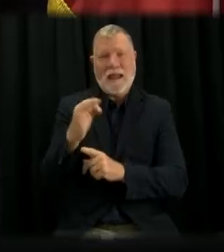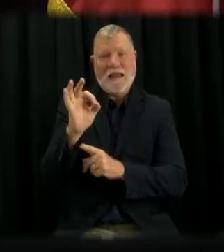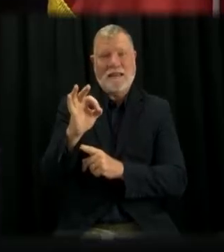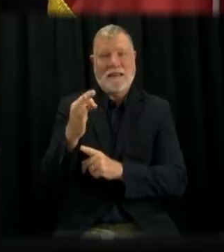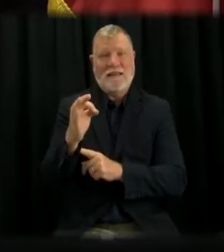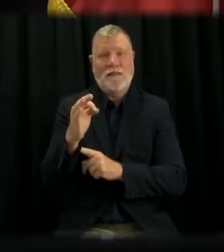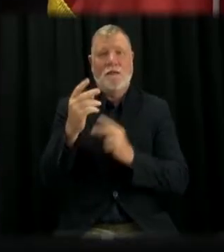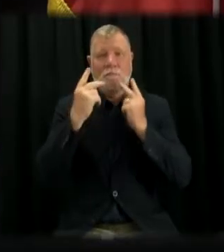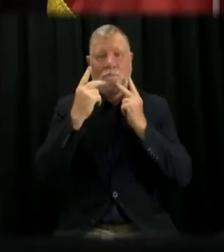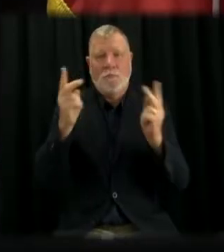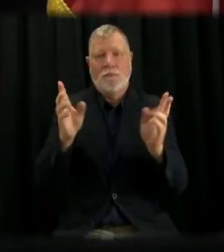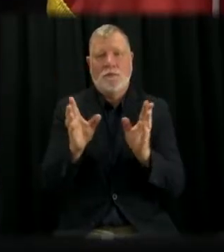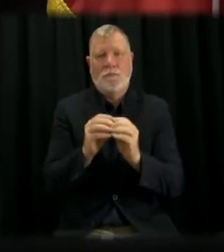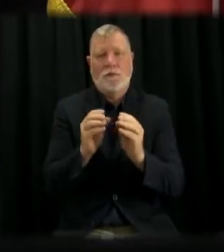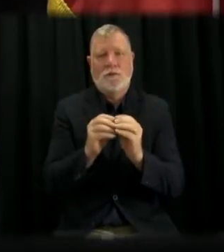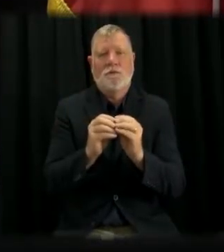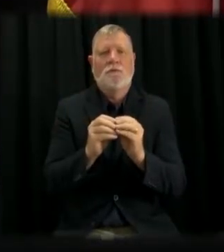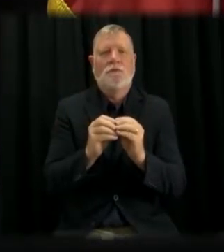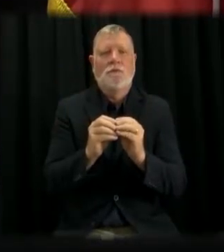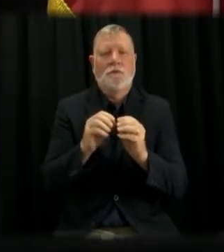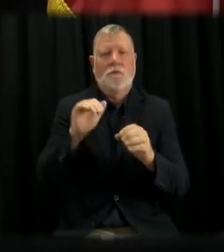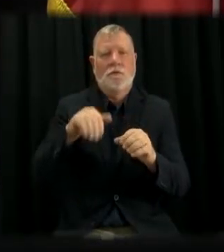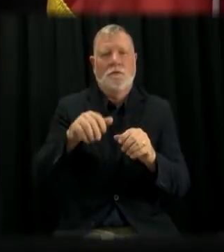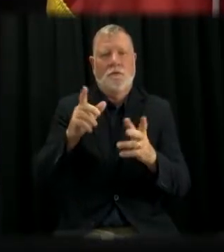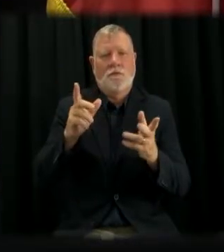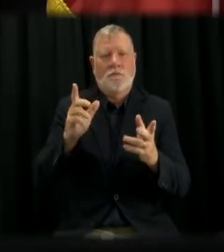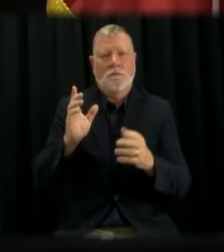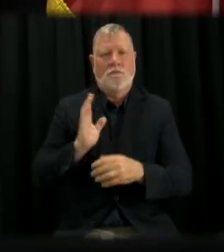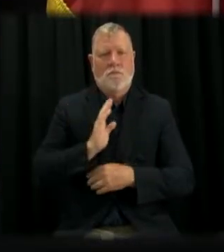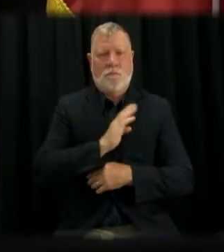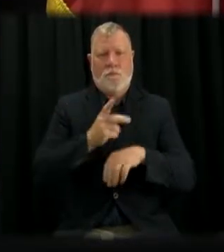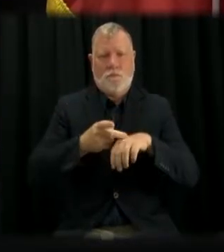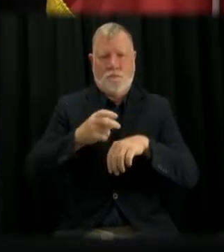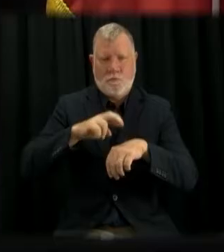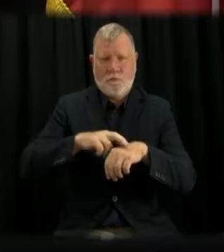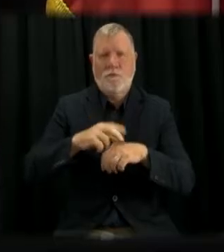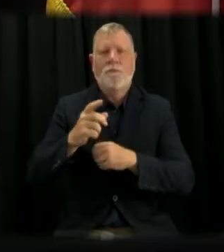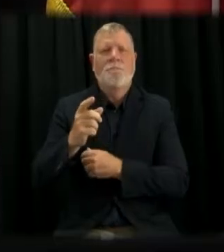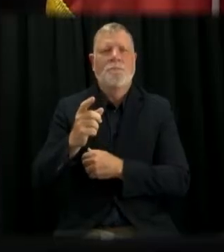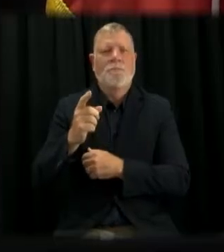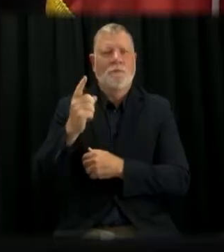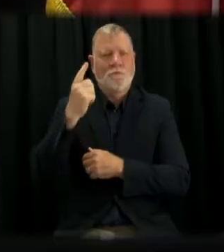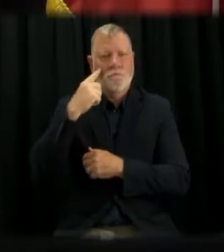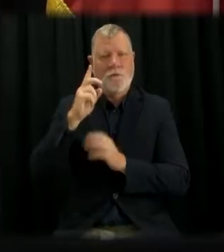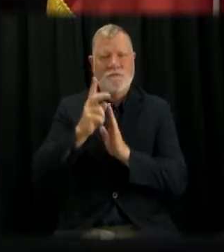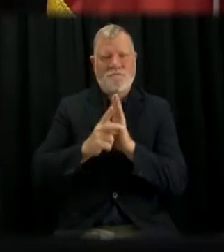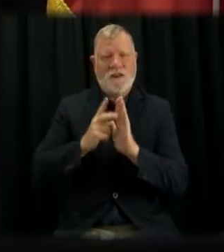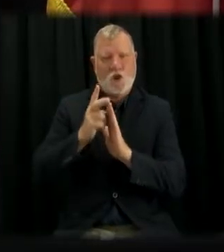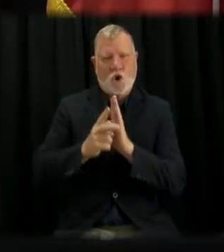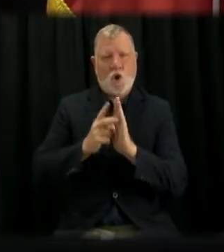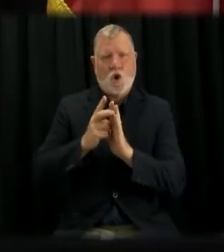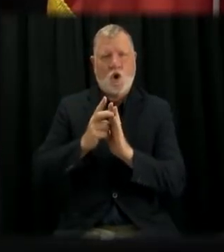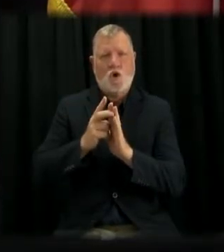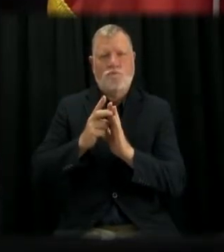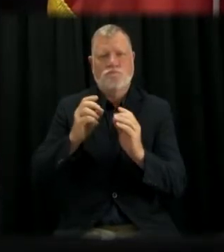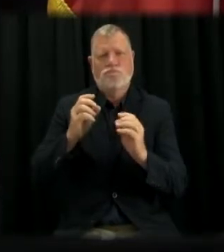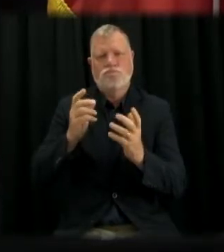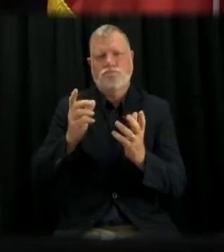a nuestra reunión número 19, reunión pública, que se está haciendo celebrar. Es una